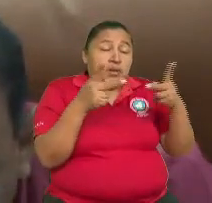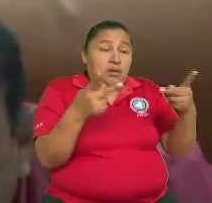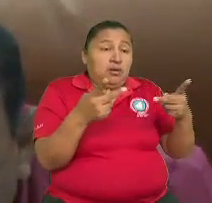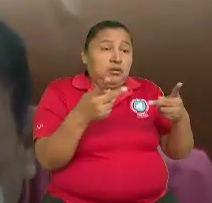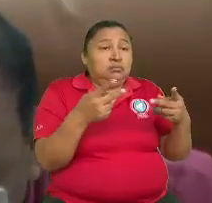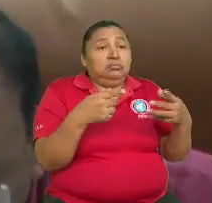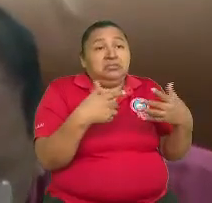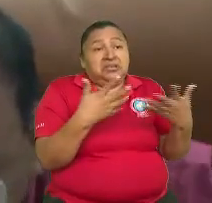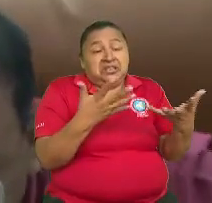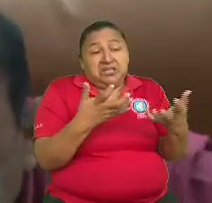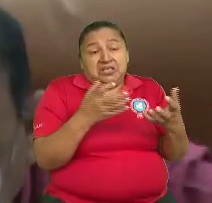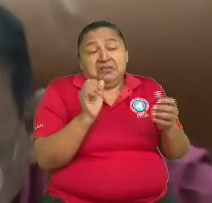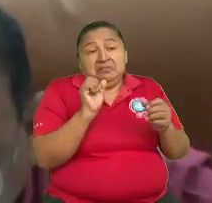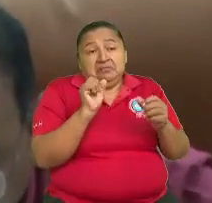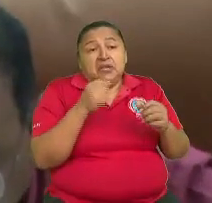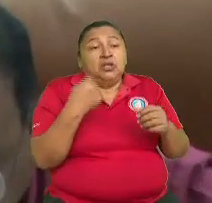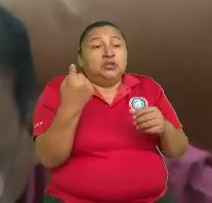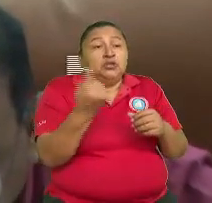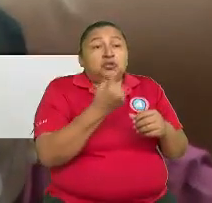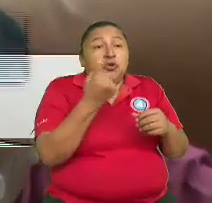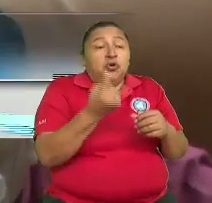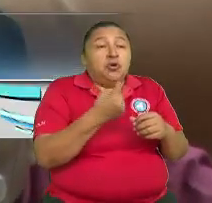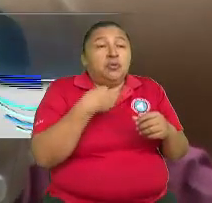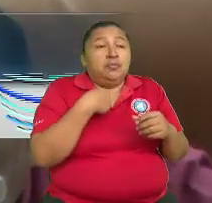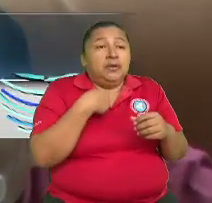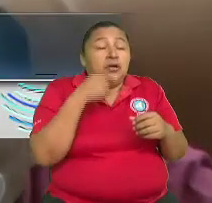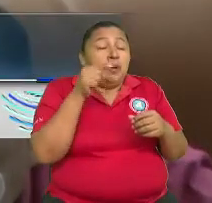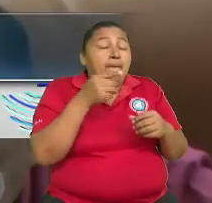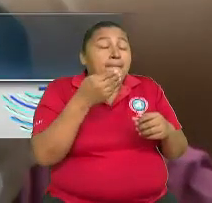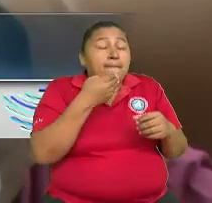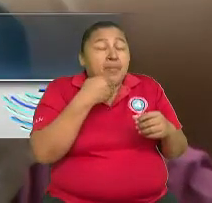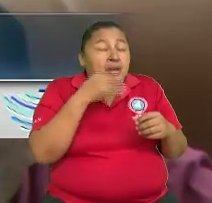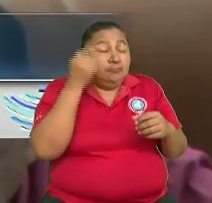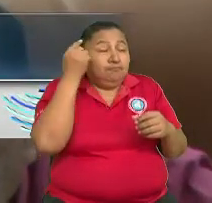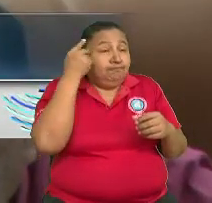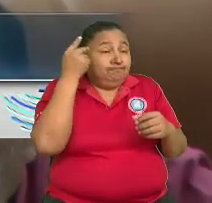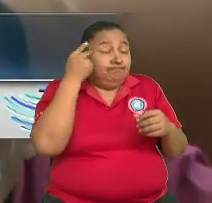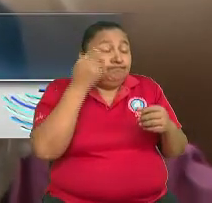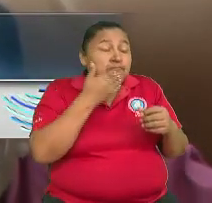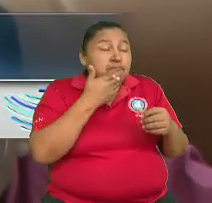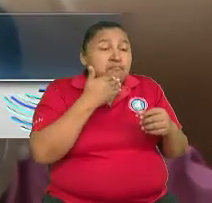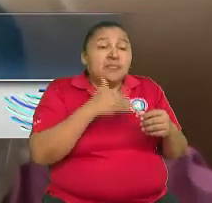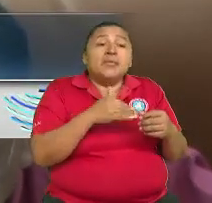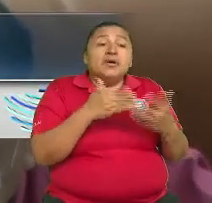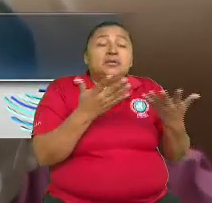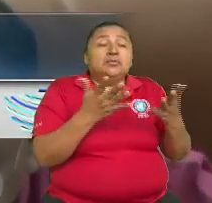que solamente la maldad